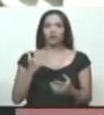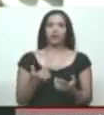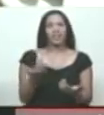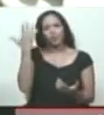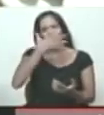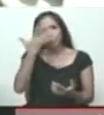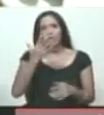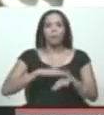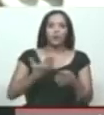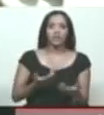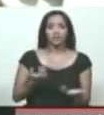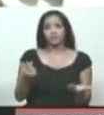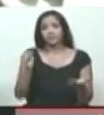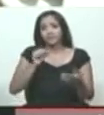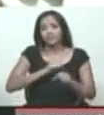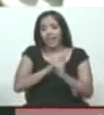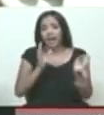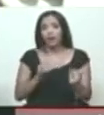en dudas, porque evidentemente